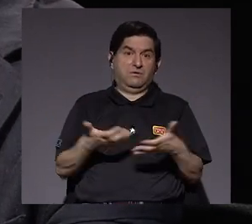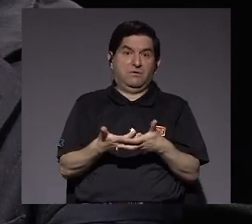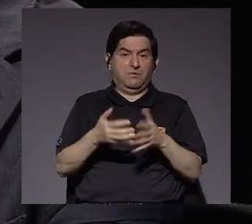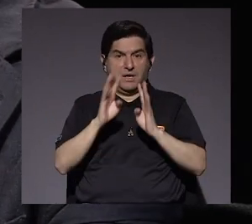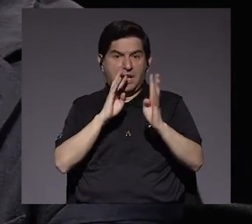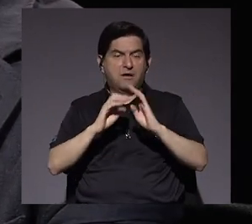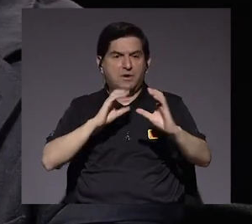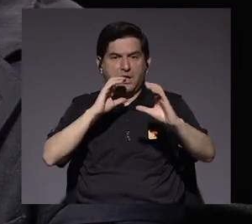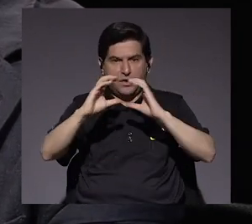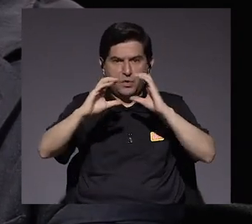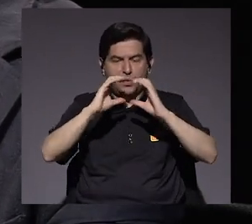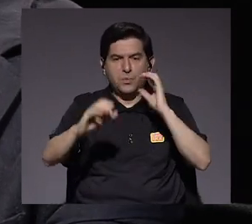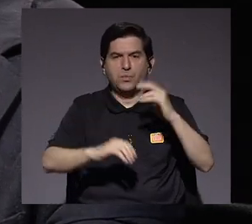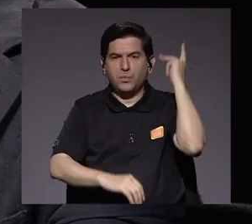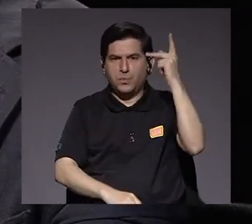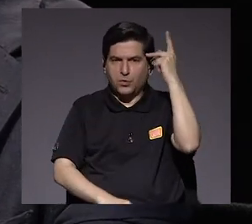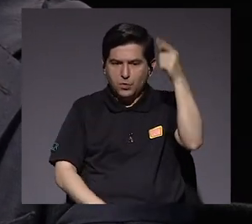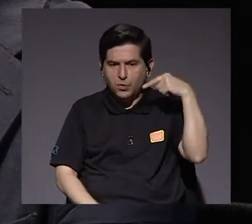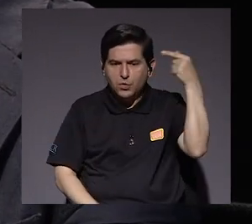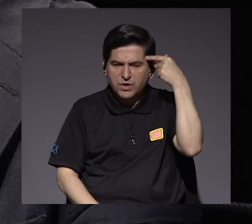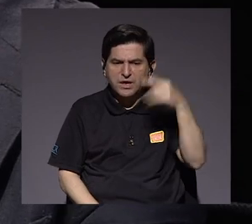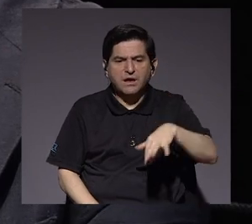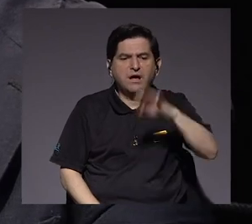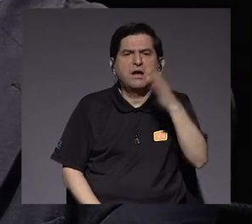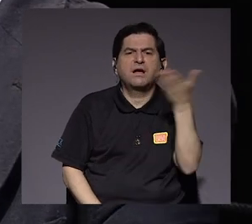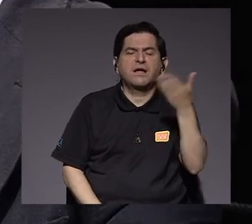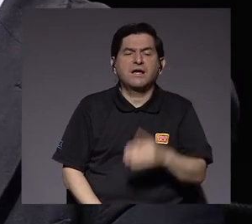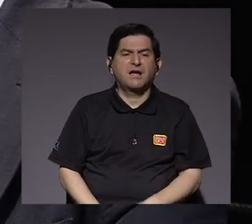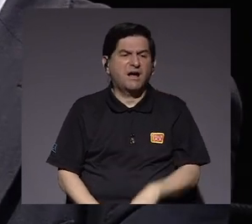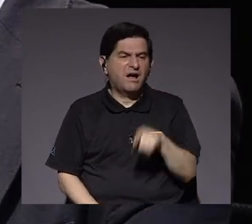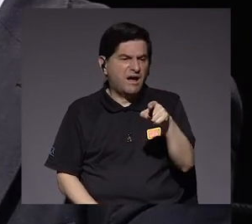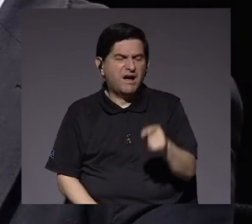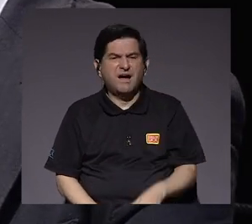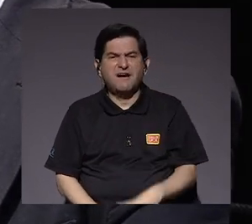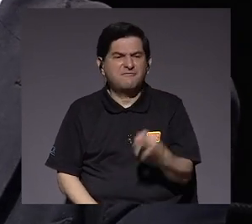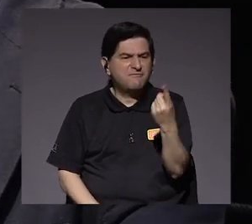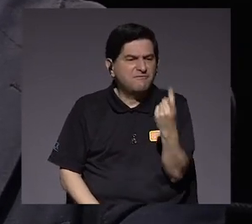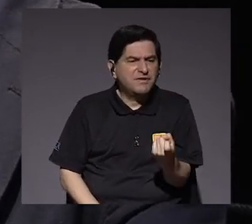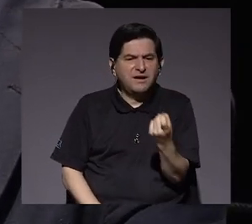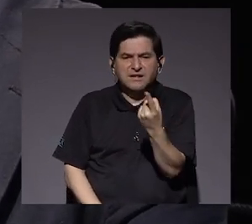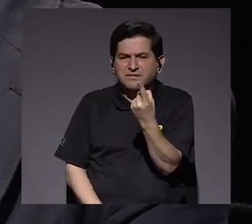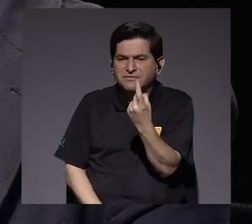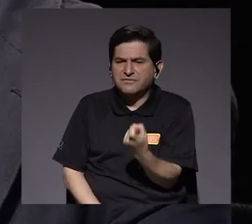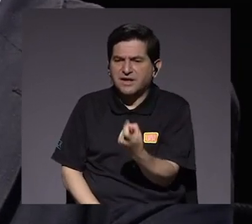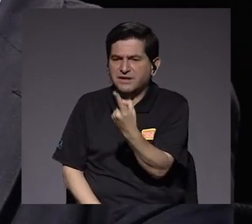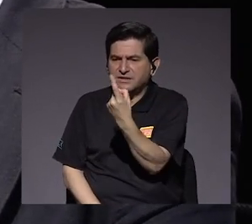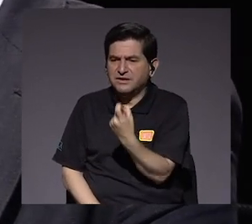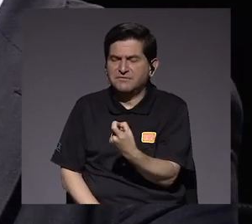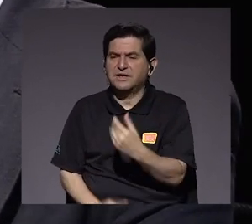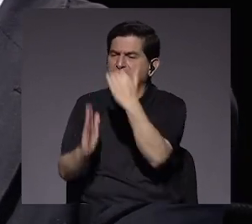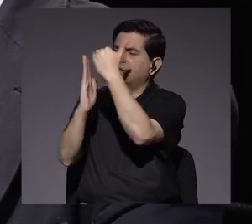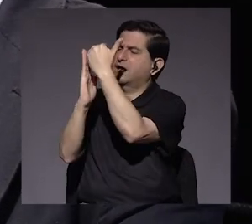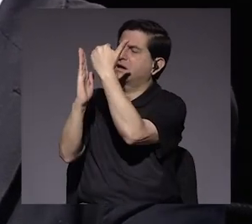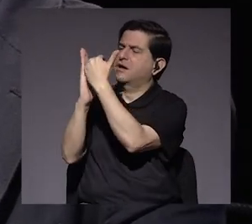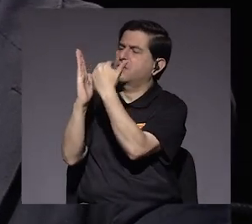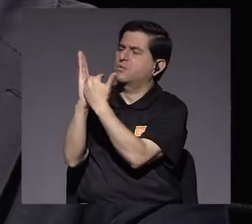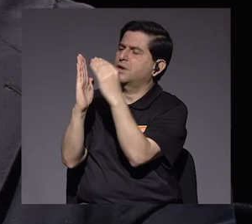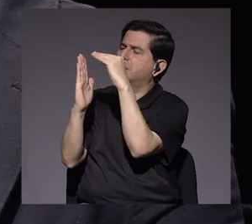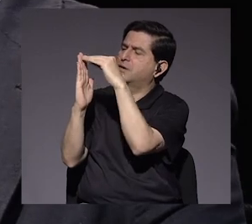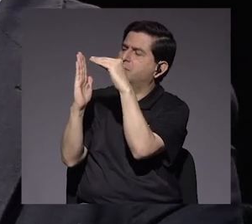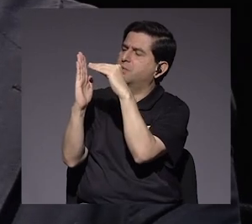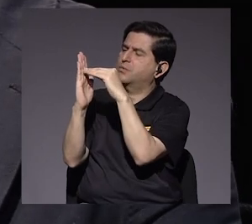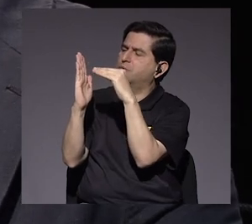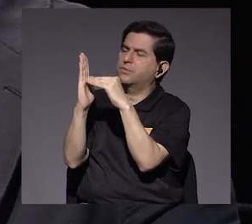habla de la comunicación política de gobierno, lo que empieza a encontrar son falencias, ¿verdad? Que uno, digamos, en un listado un poco más exhaustivo podría empezar a